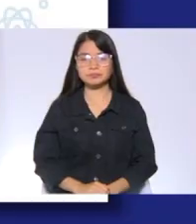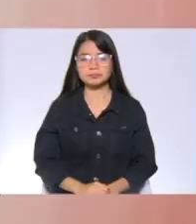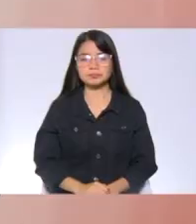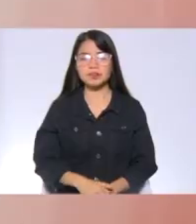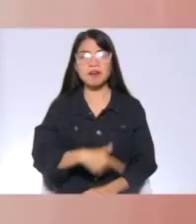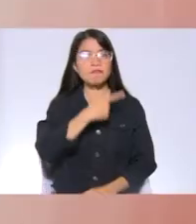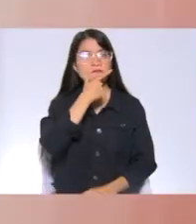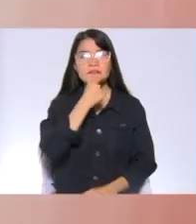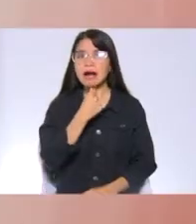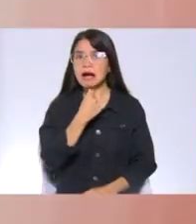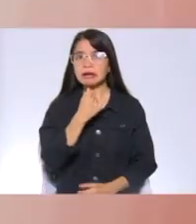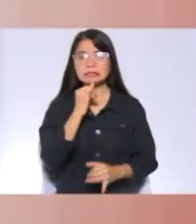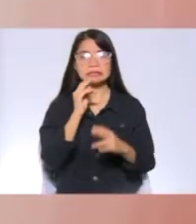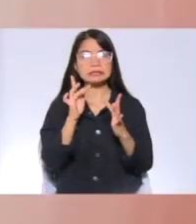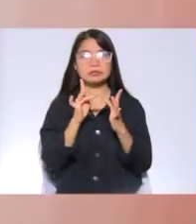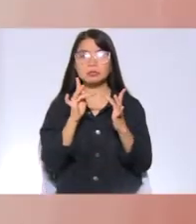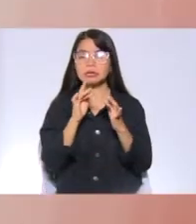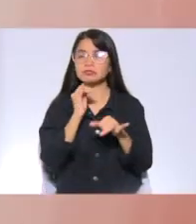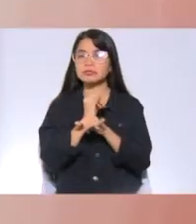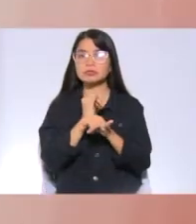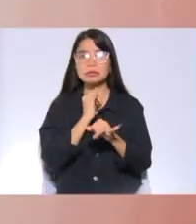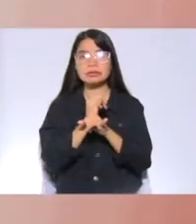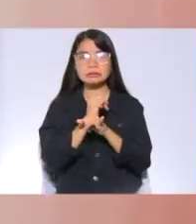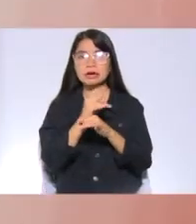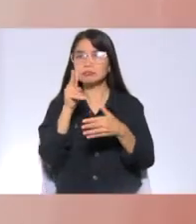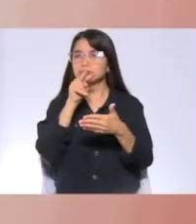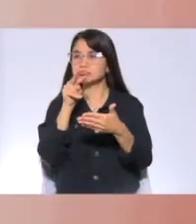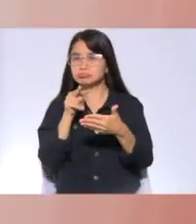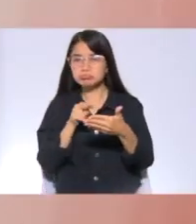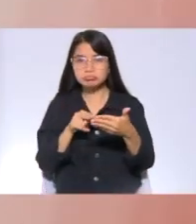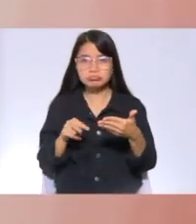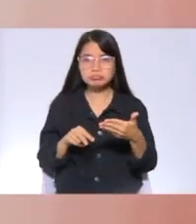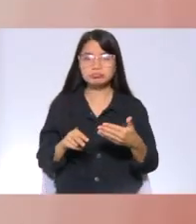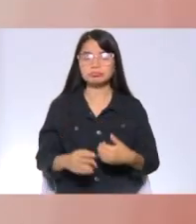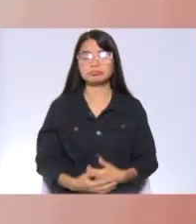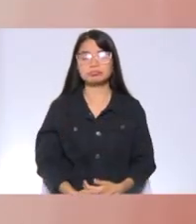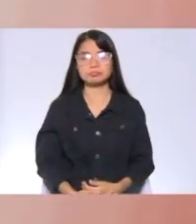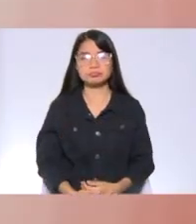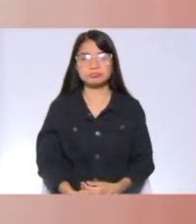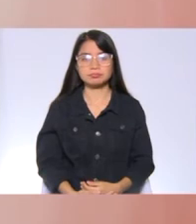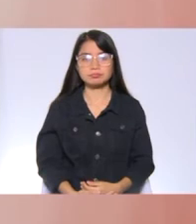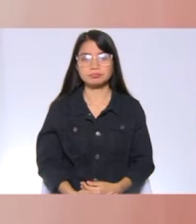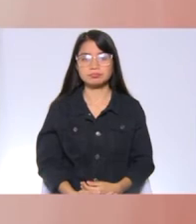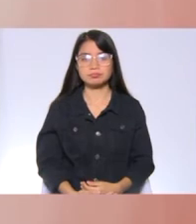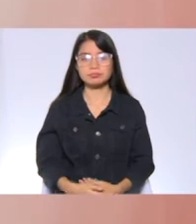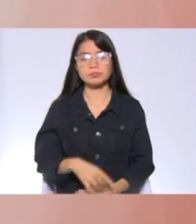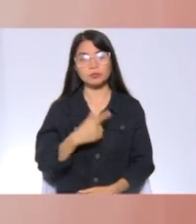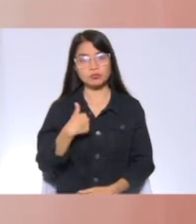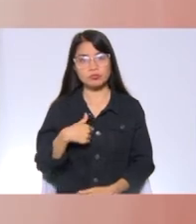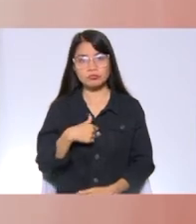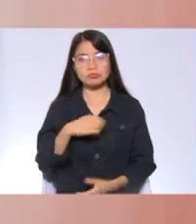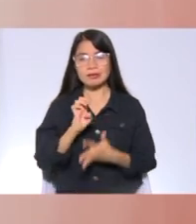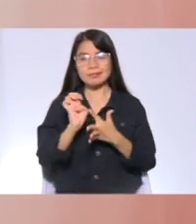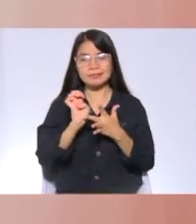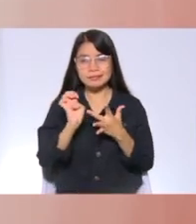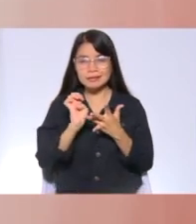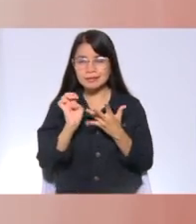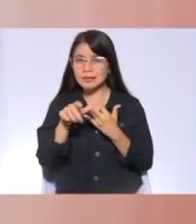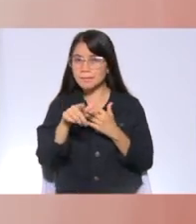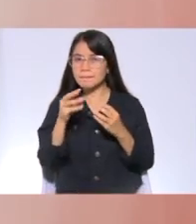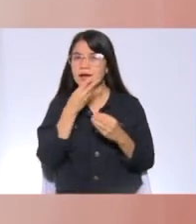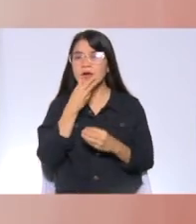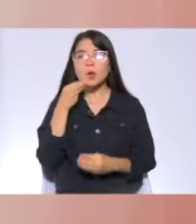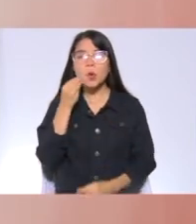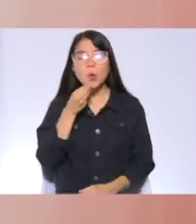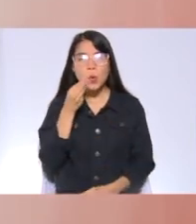Y es que definitivamente cuando nosotros desarrollamos estrategia para que nuestros jóvenes desarrollen una lectura más fluida, comprensiva, tienen mayor